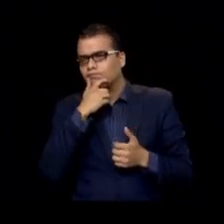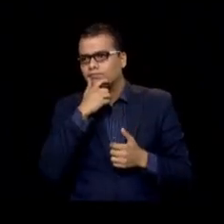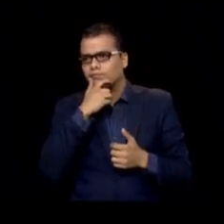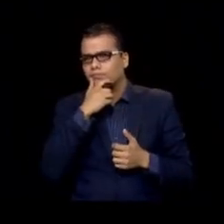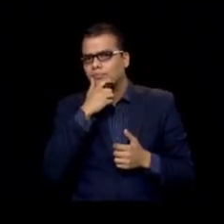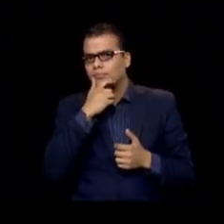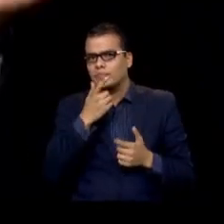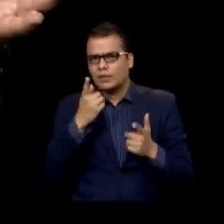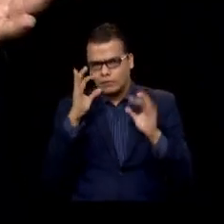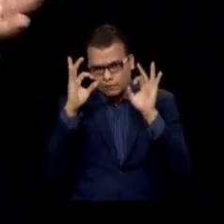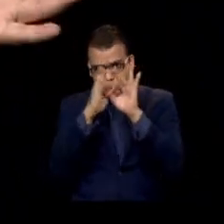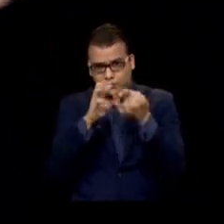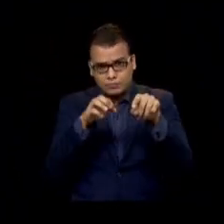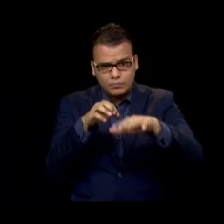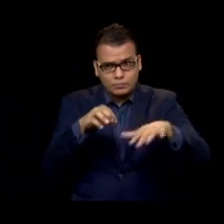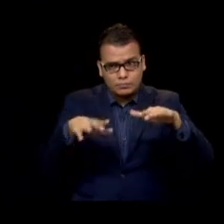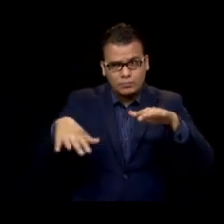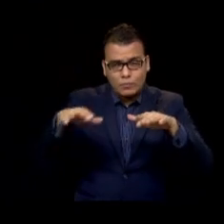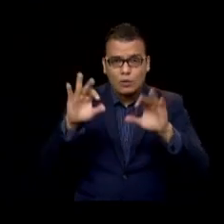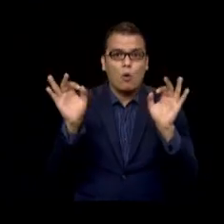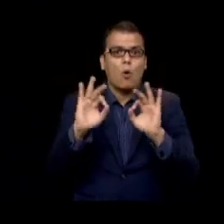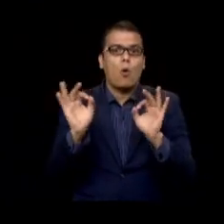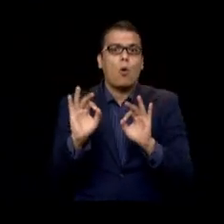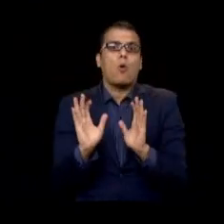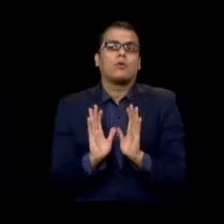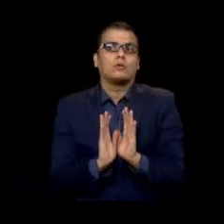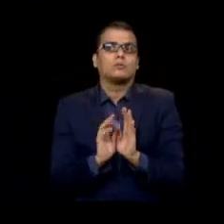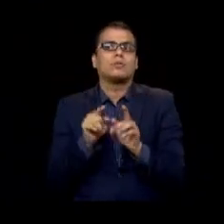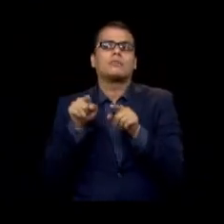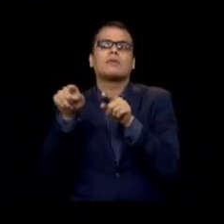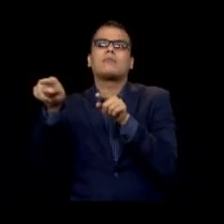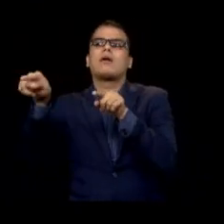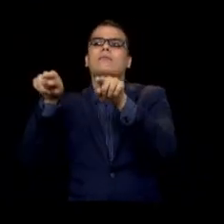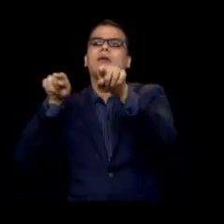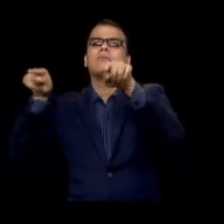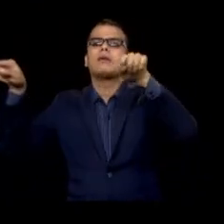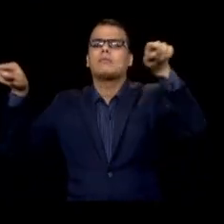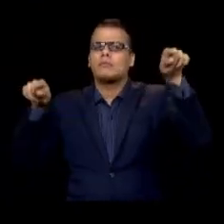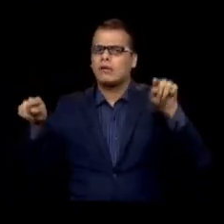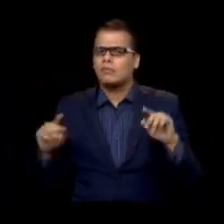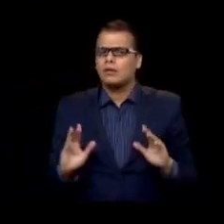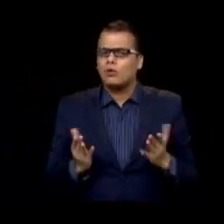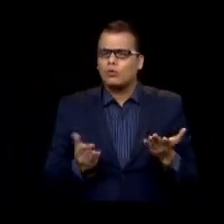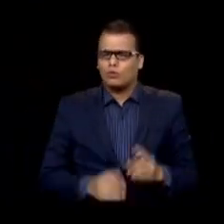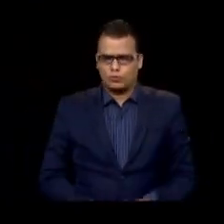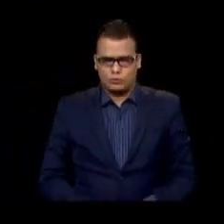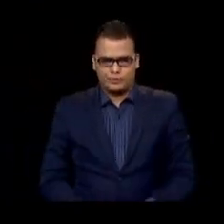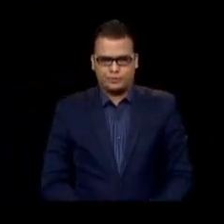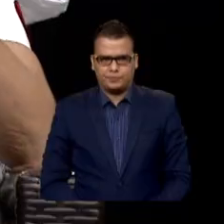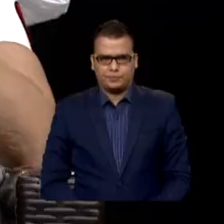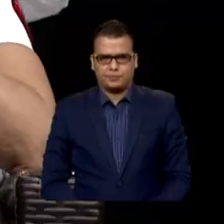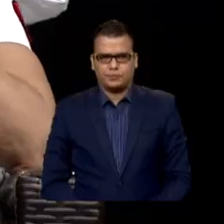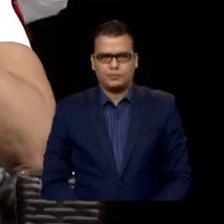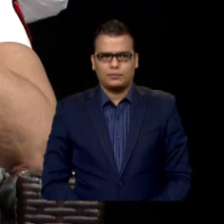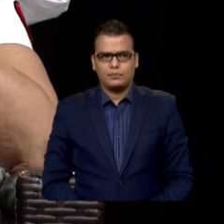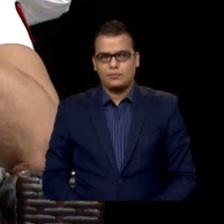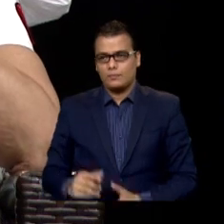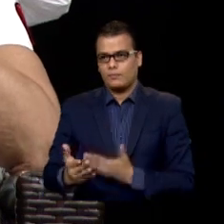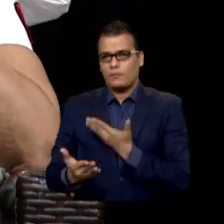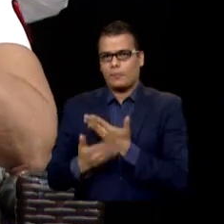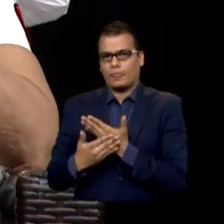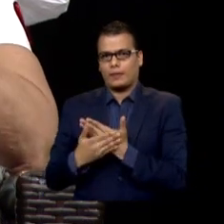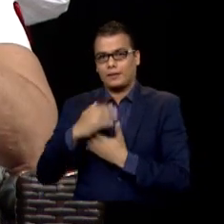¿se va a hacer énfasis en esas zonas o ya se va a ampliar a otros registros? Sí, bueno, como lo mencionaba